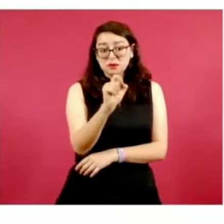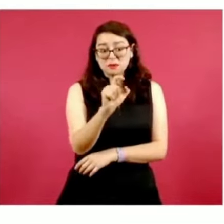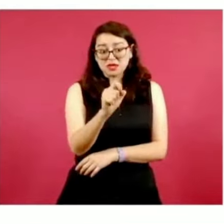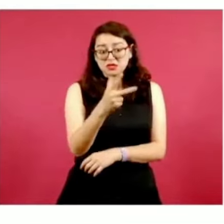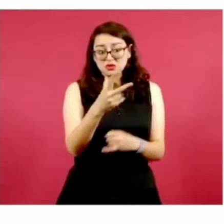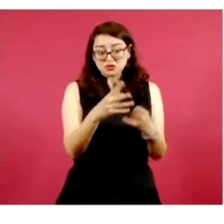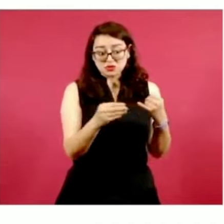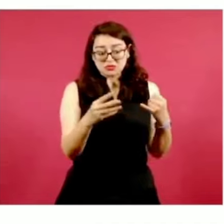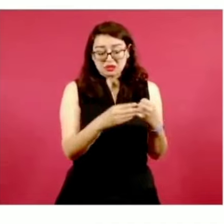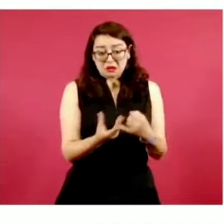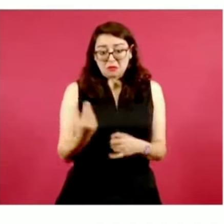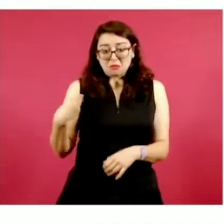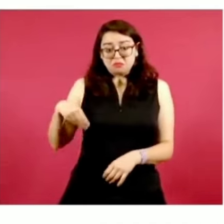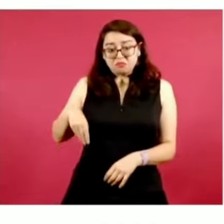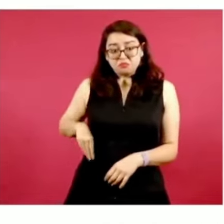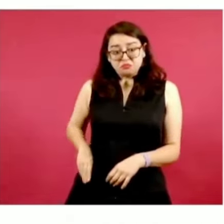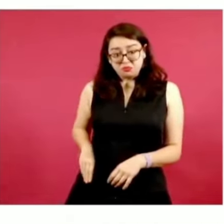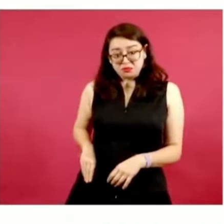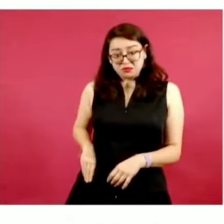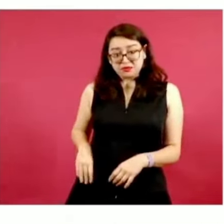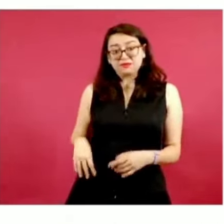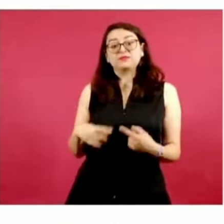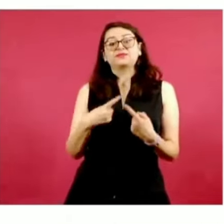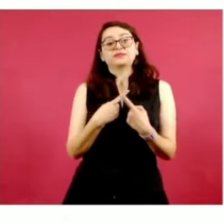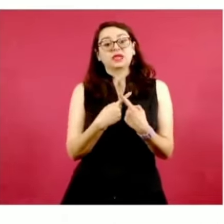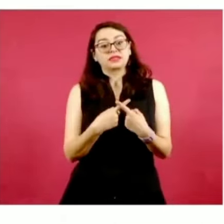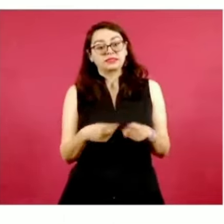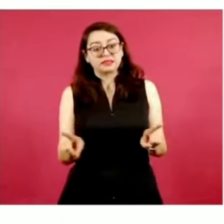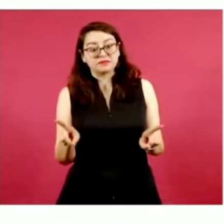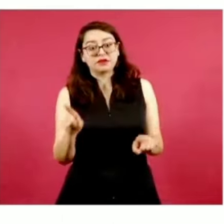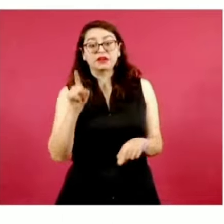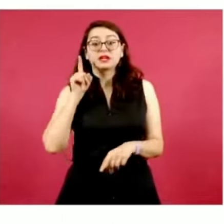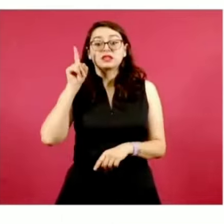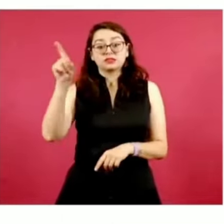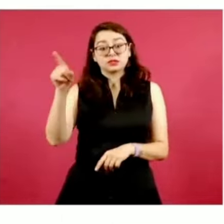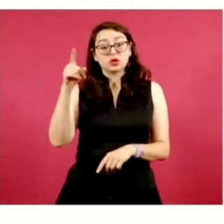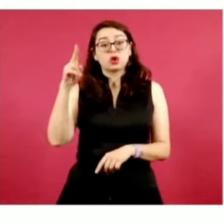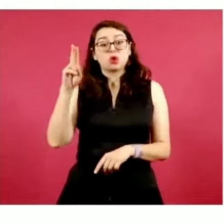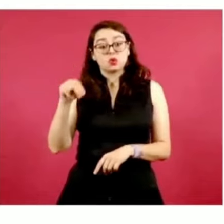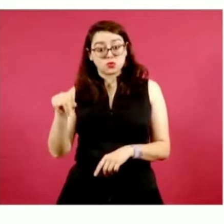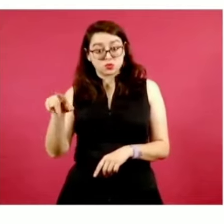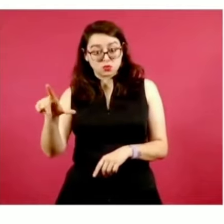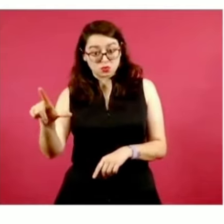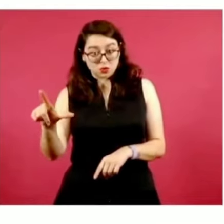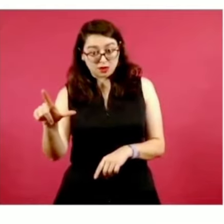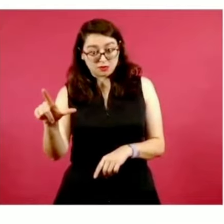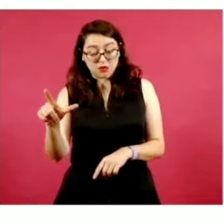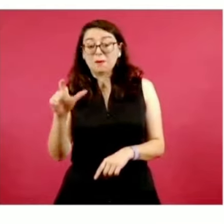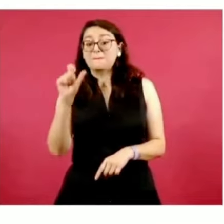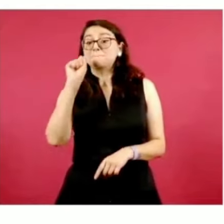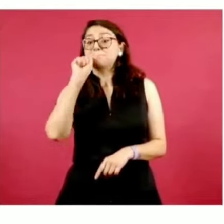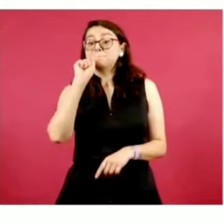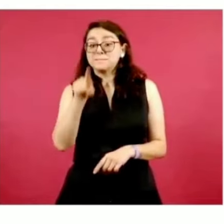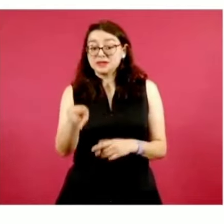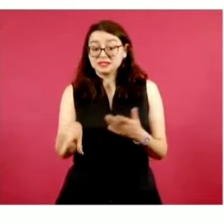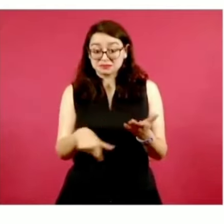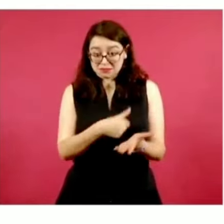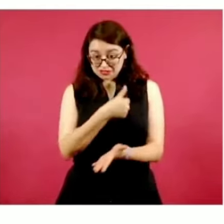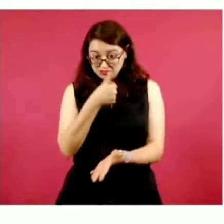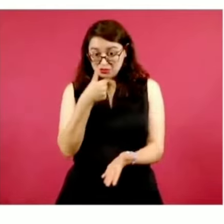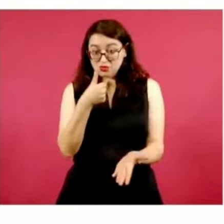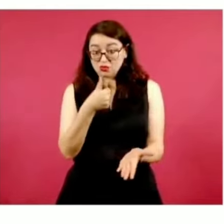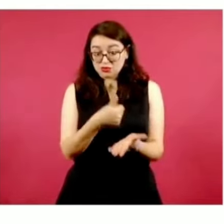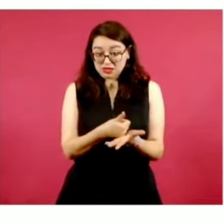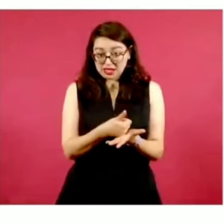oxogas la dio en 25.89 pesos allá en Guadalupe Nuevo León fíjense en esa misma ciudad unos kilómetros más